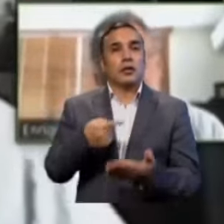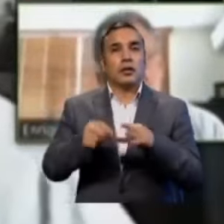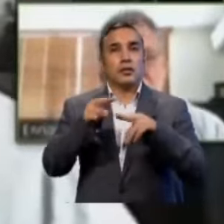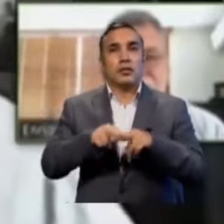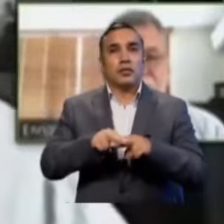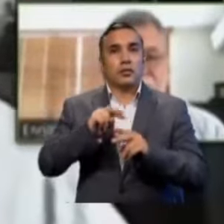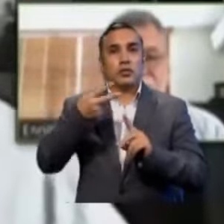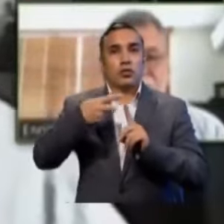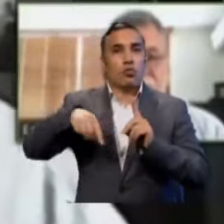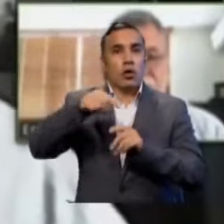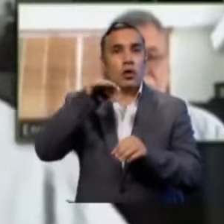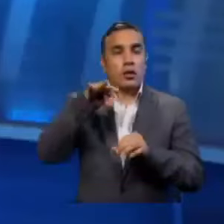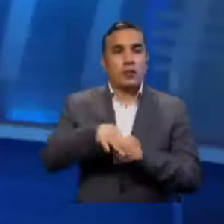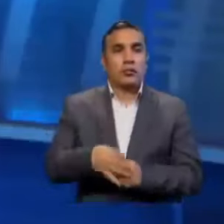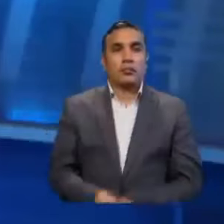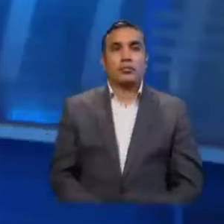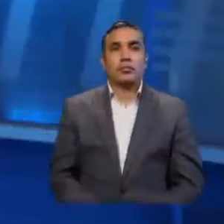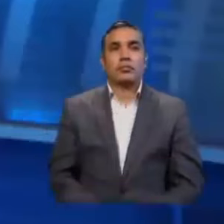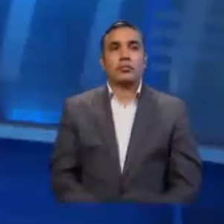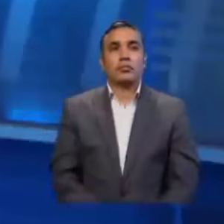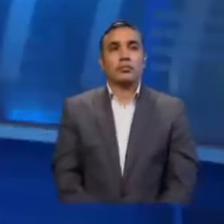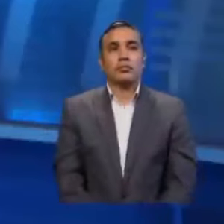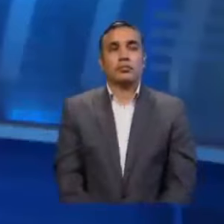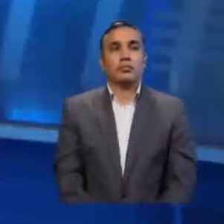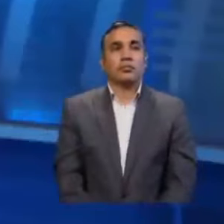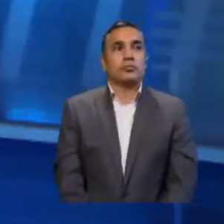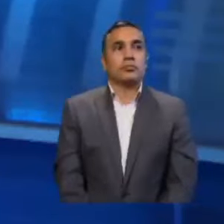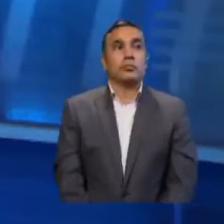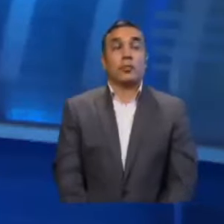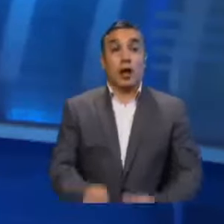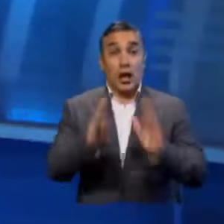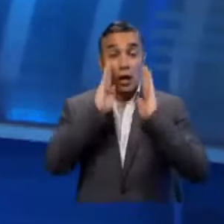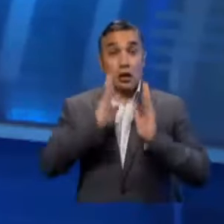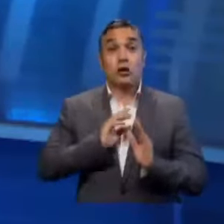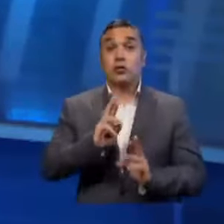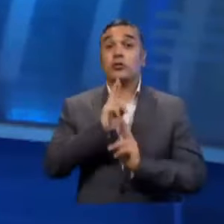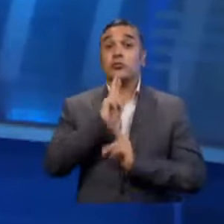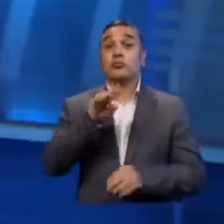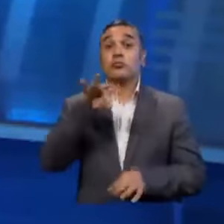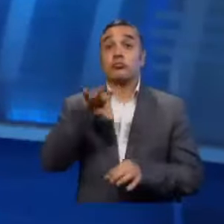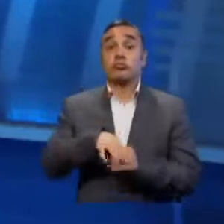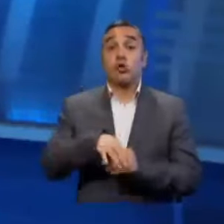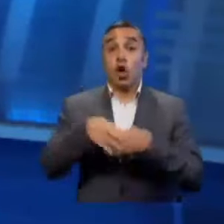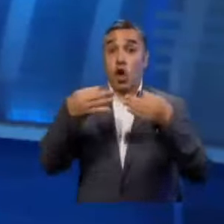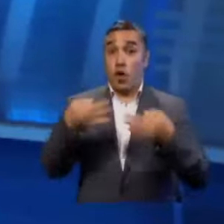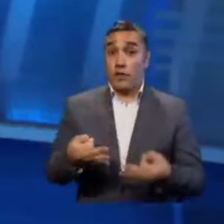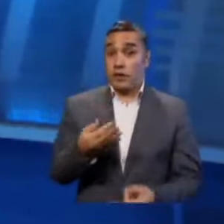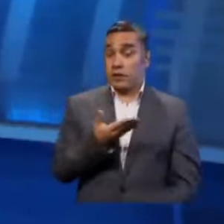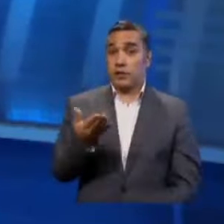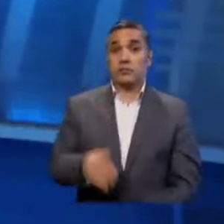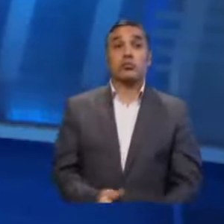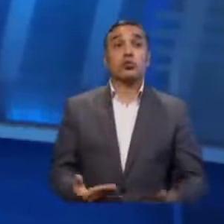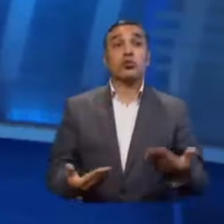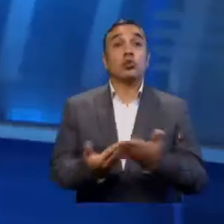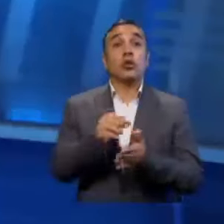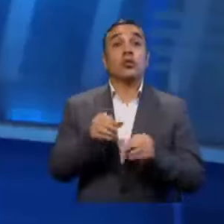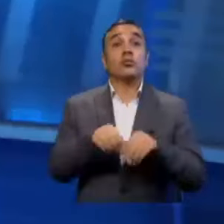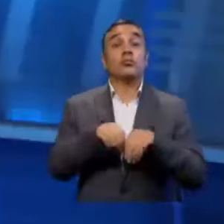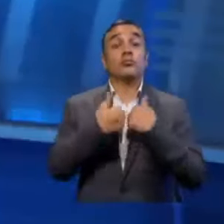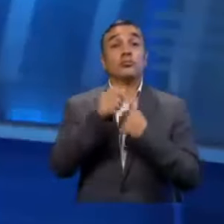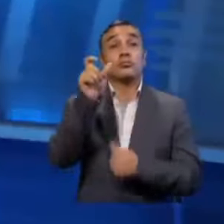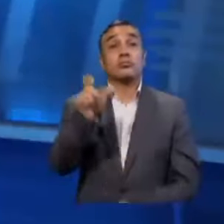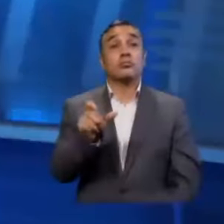realizar la segunda vuelta electoral. Y atención, porque con los resultados de las elecciones oficiales, la nueva Asamblea Nacional